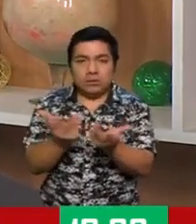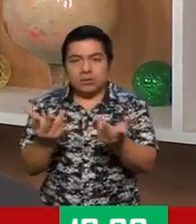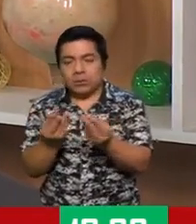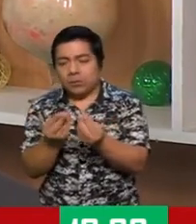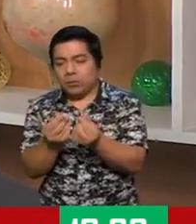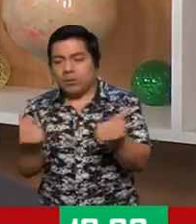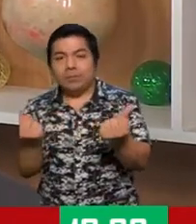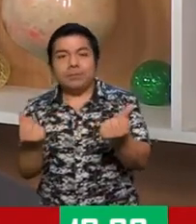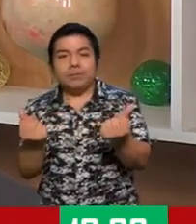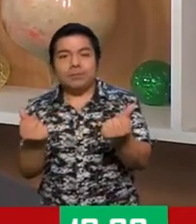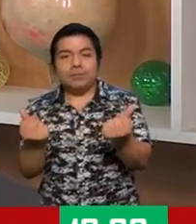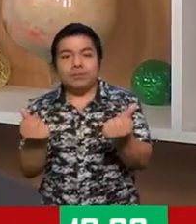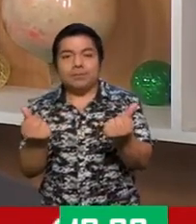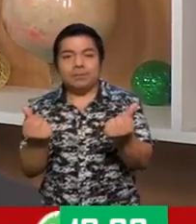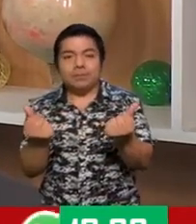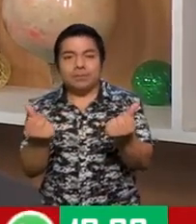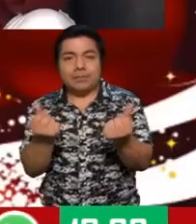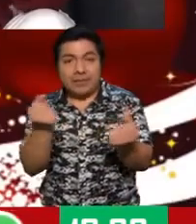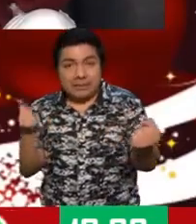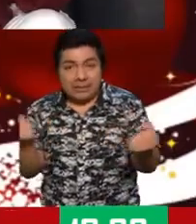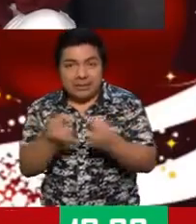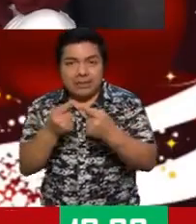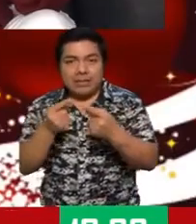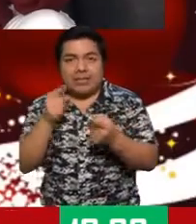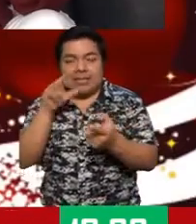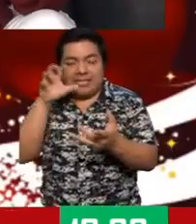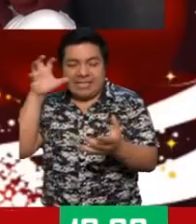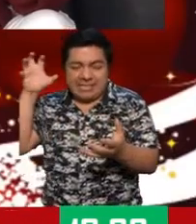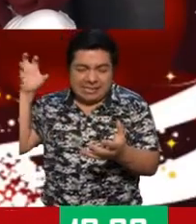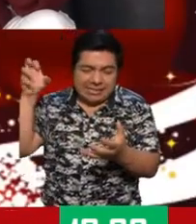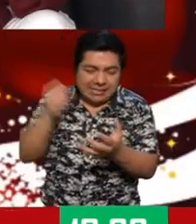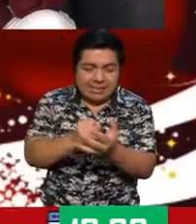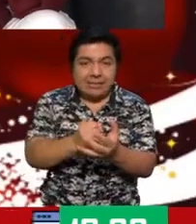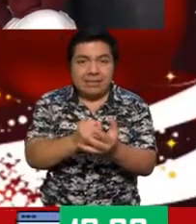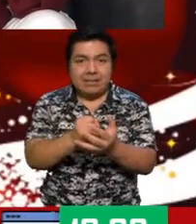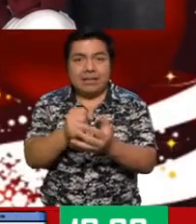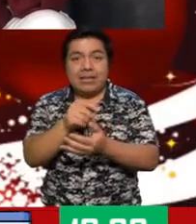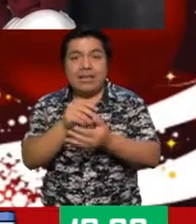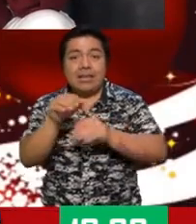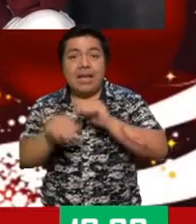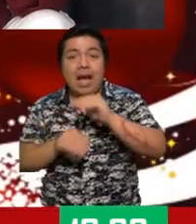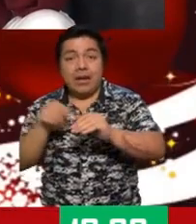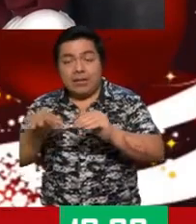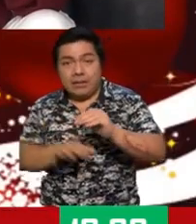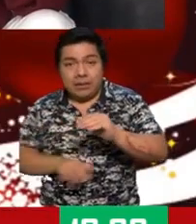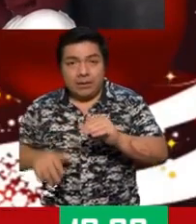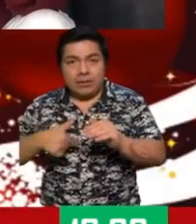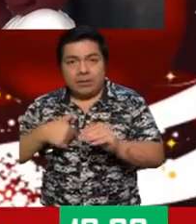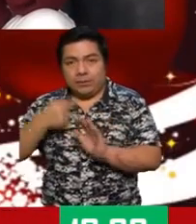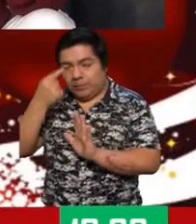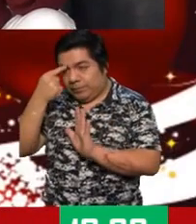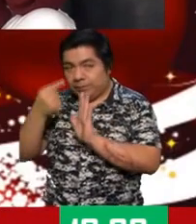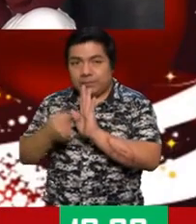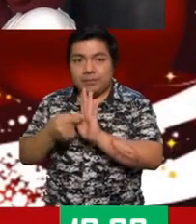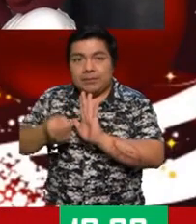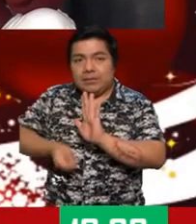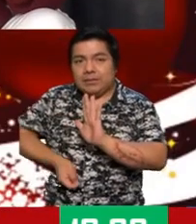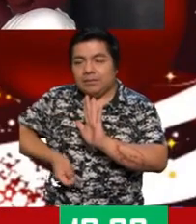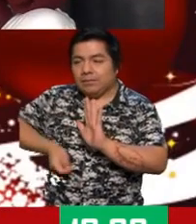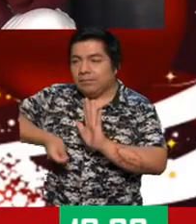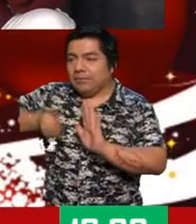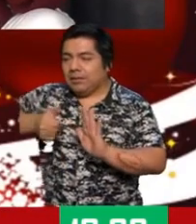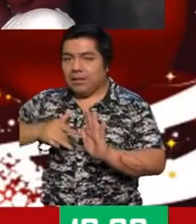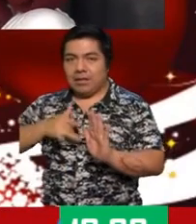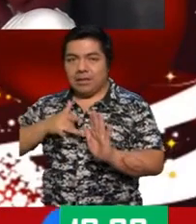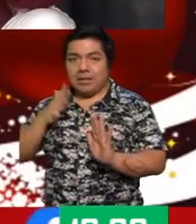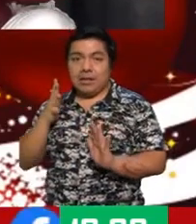polvo. Entonces yo lo mordía con furia, cubierta como estaba de lo que ahora creo, fue la primera sospecha de mi